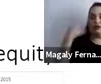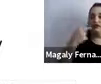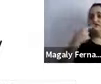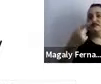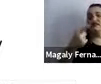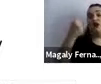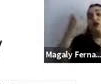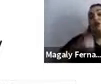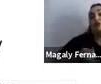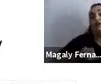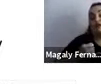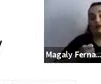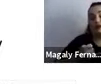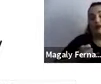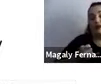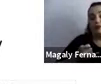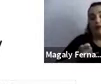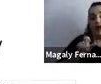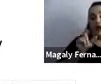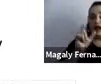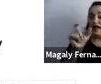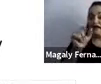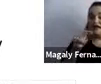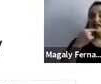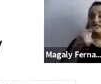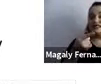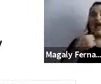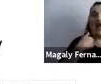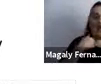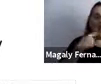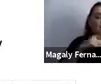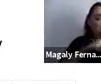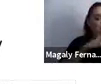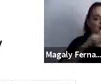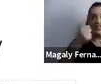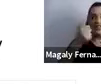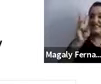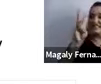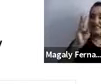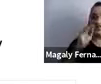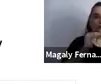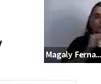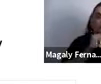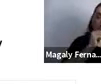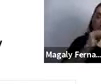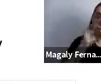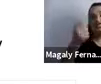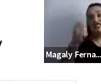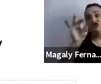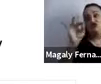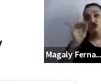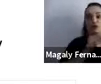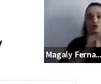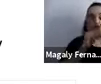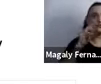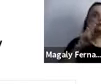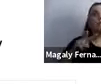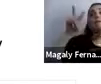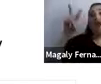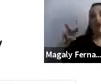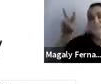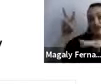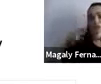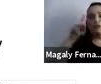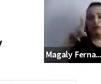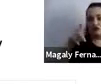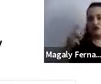esta última diapositiva que había variado de 16 millones, 18 millones, 17, bueno, también ha variado la población